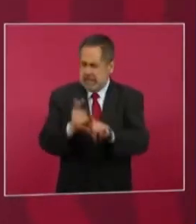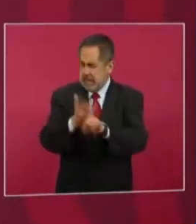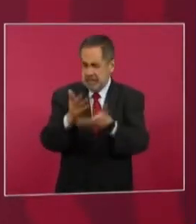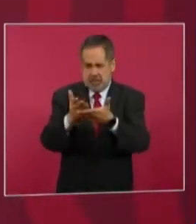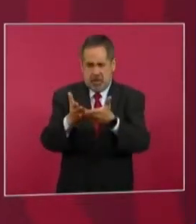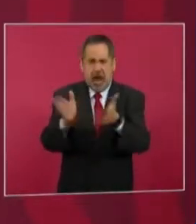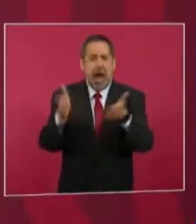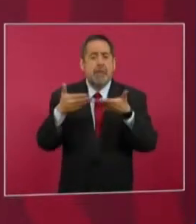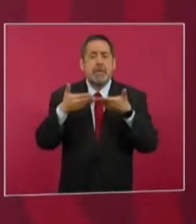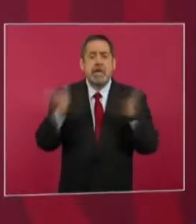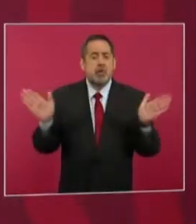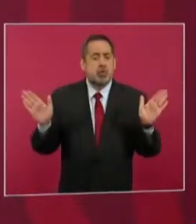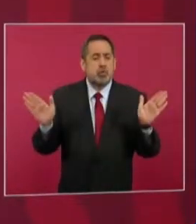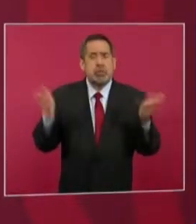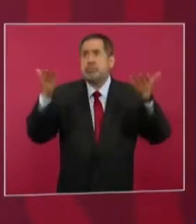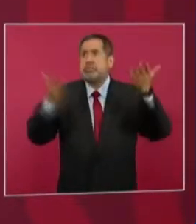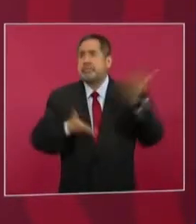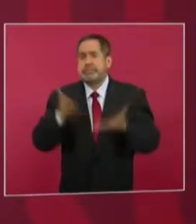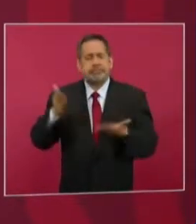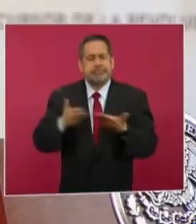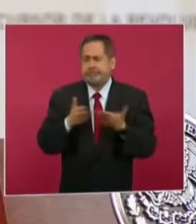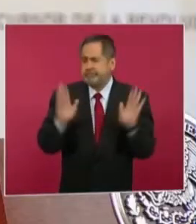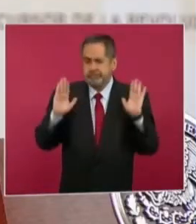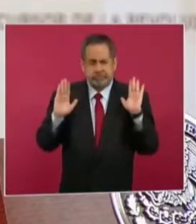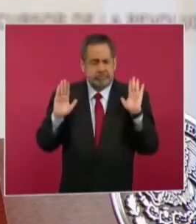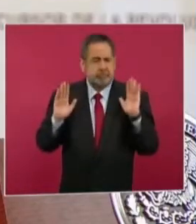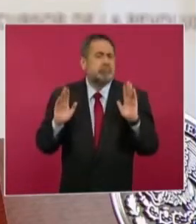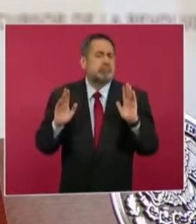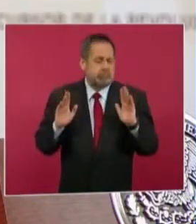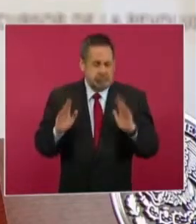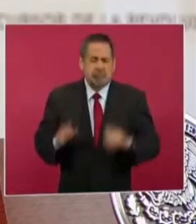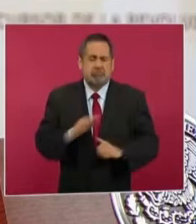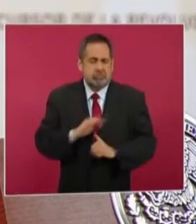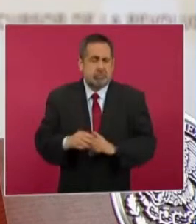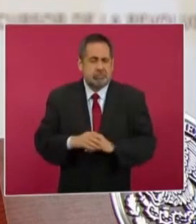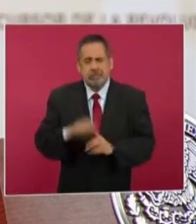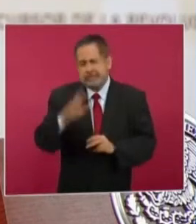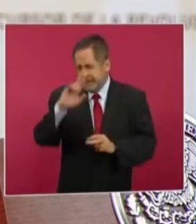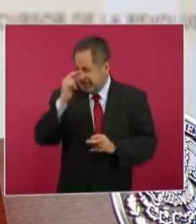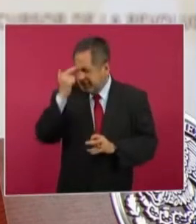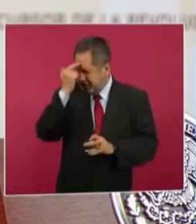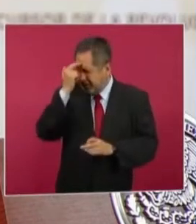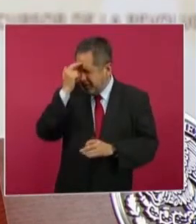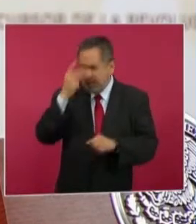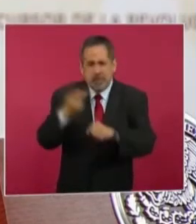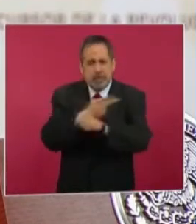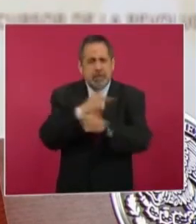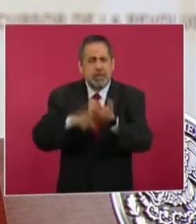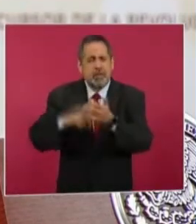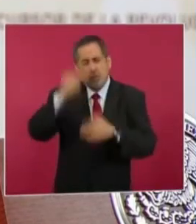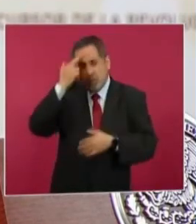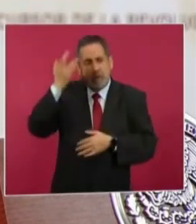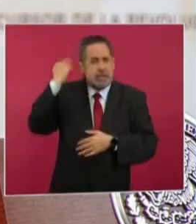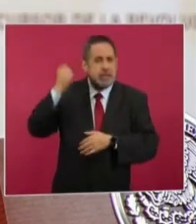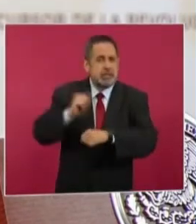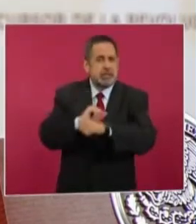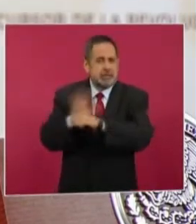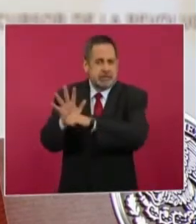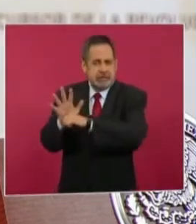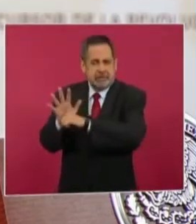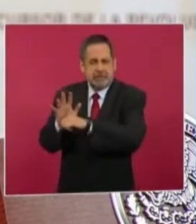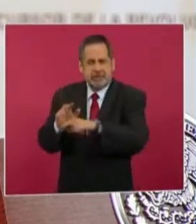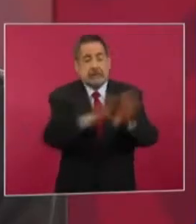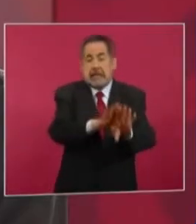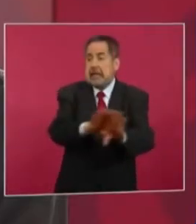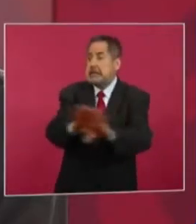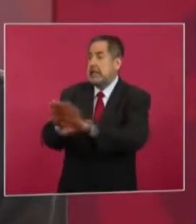alguna forma daba a entender que ninguno de los países iba a tener un pronunciamiento en contra de Rusia, o por lo menos no condenar enérgicamente